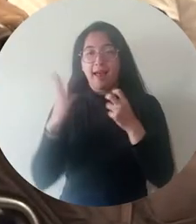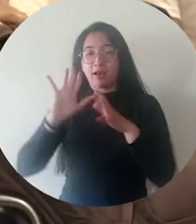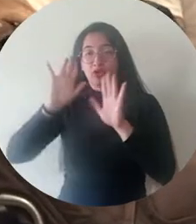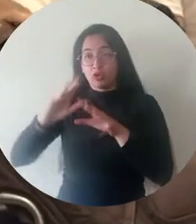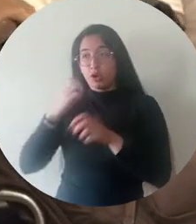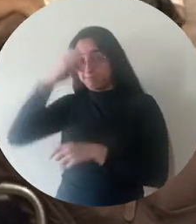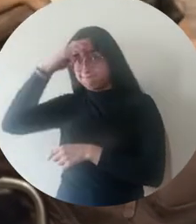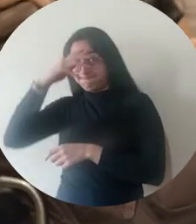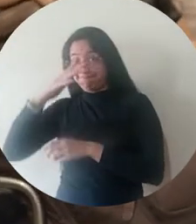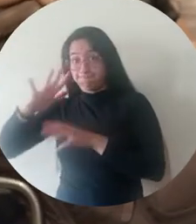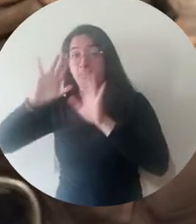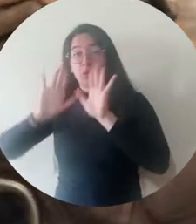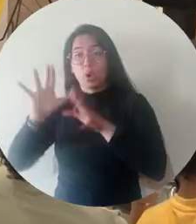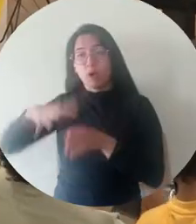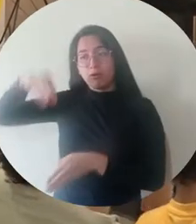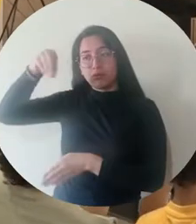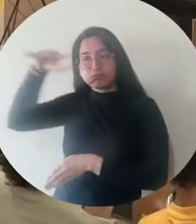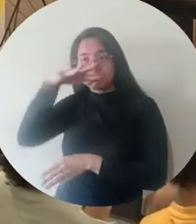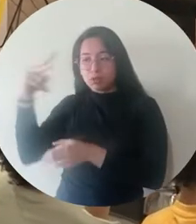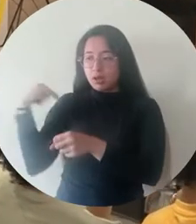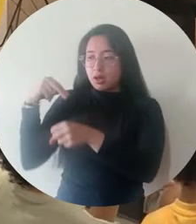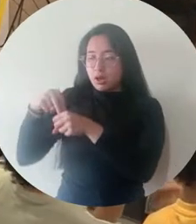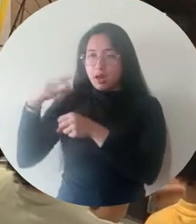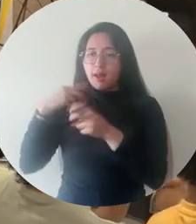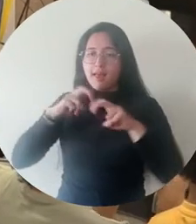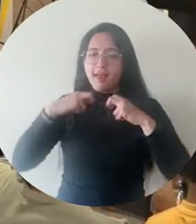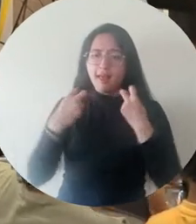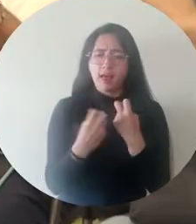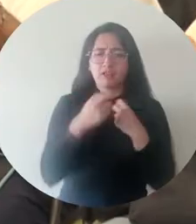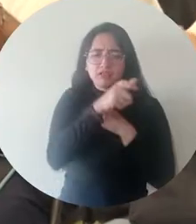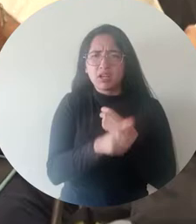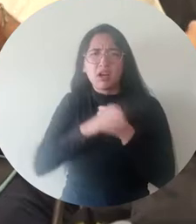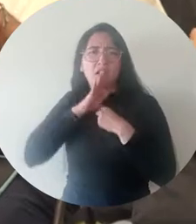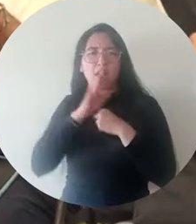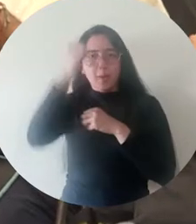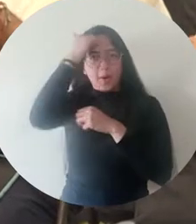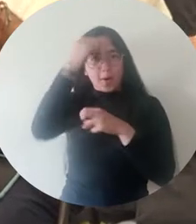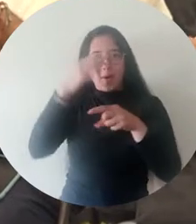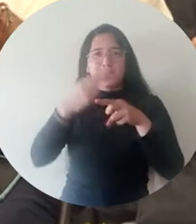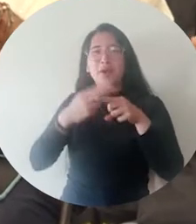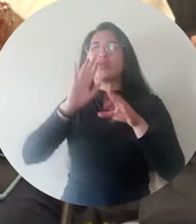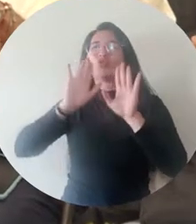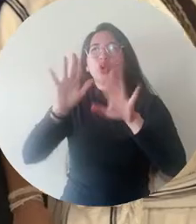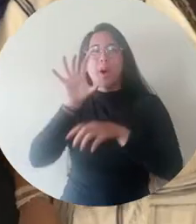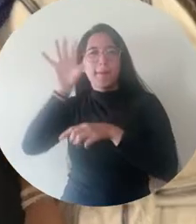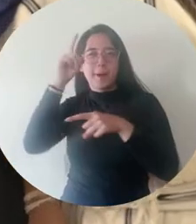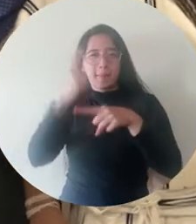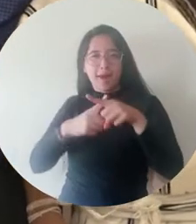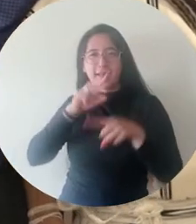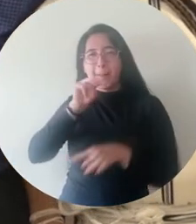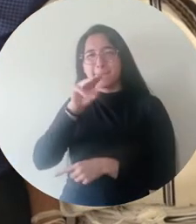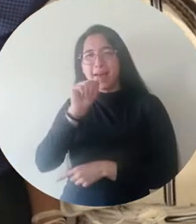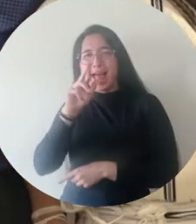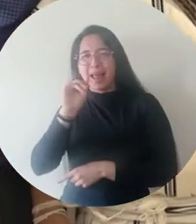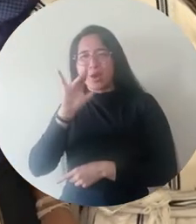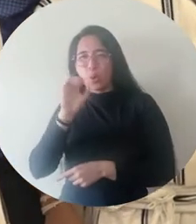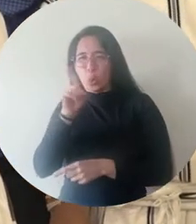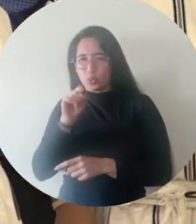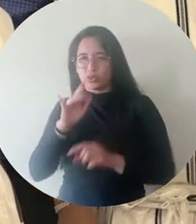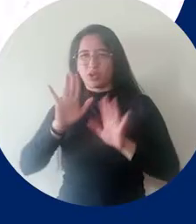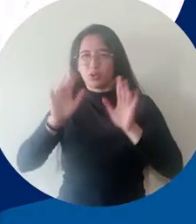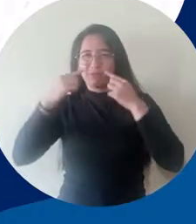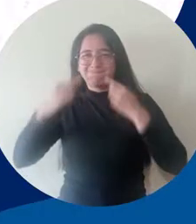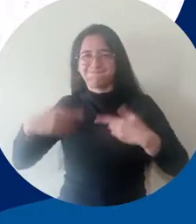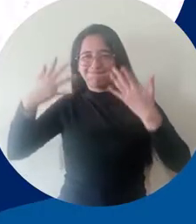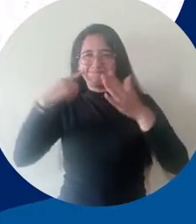arhuacos de la Sierra Nevada de Santa Marta intercambiaron saberes con Marcus Dussautoy, profesor de la Universidad de Oxford reconocido